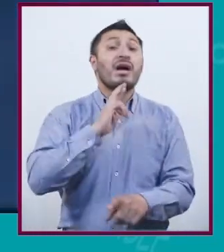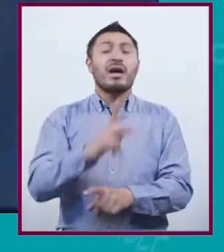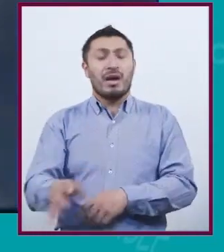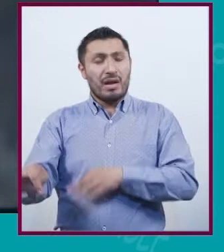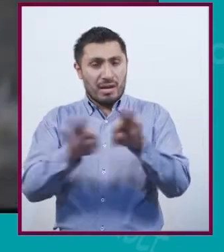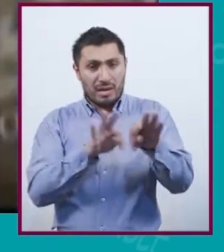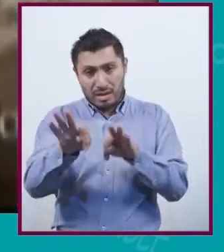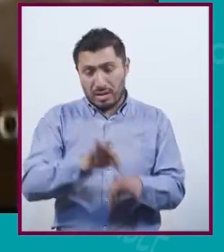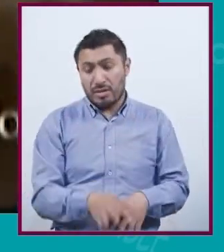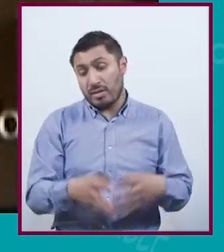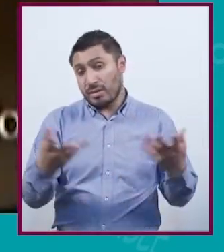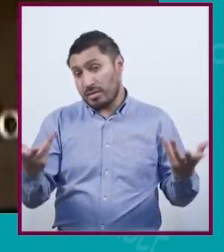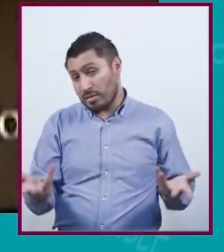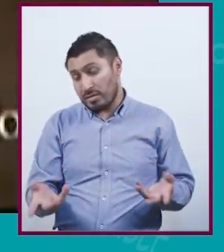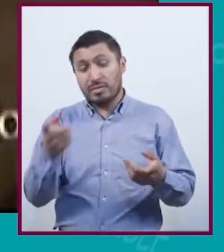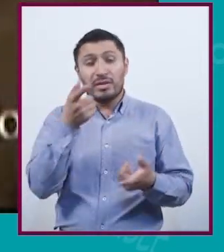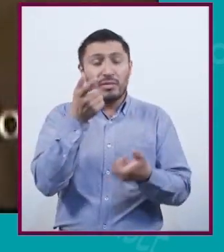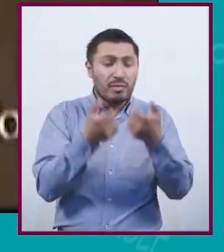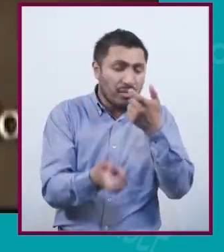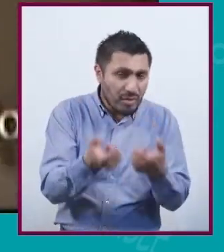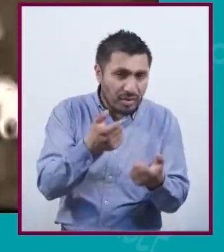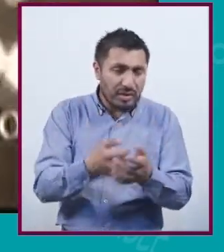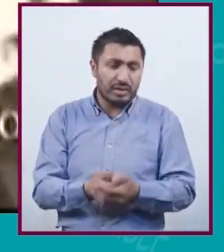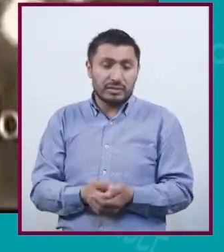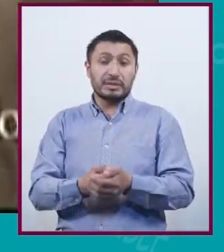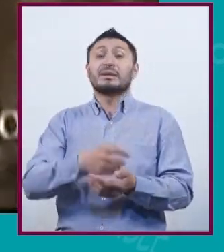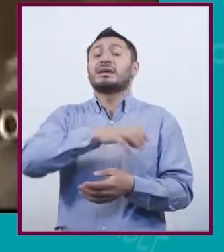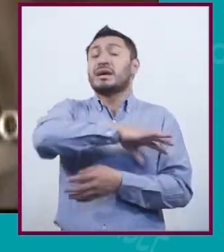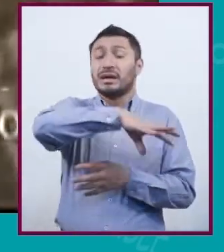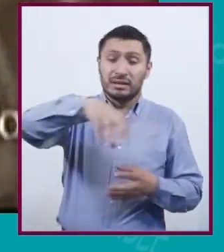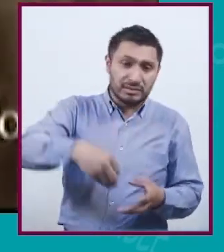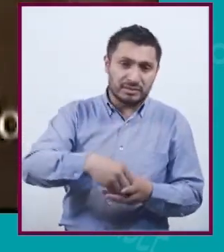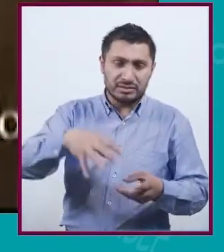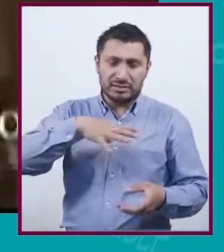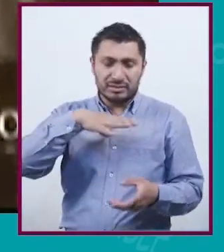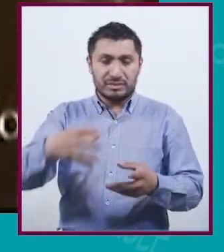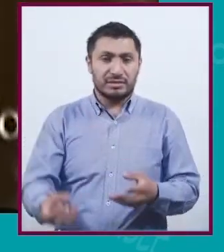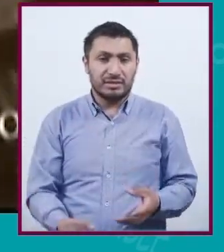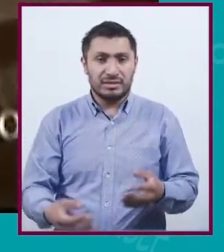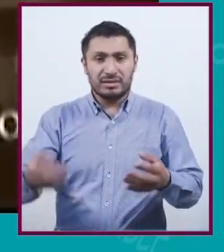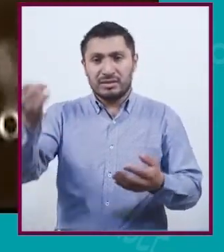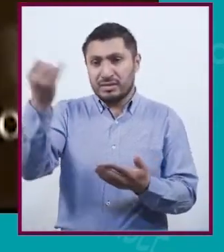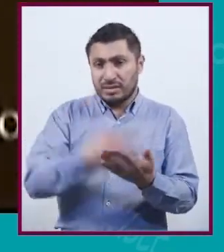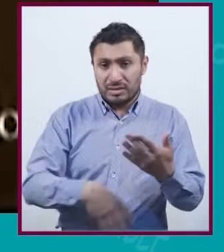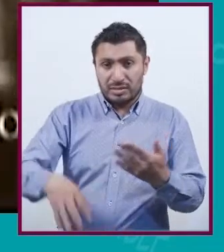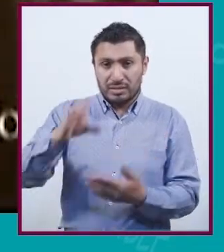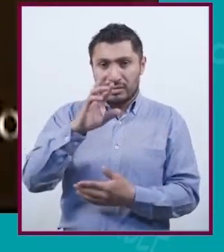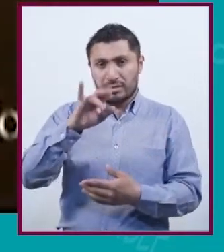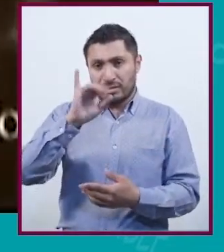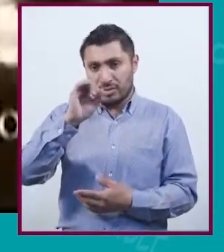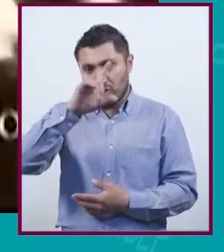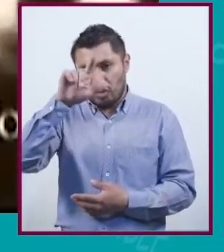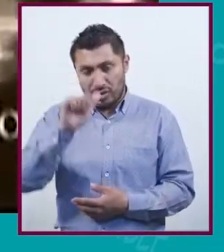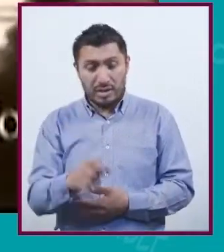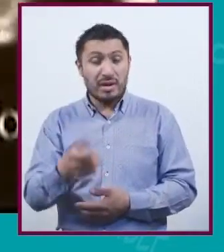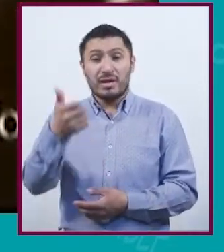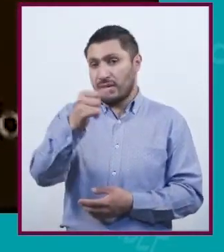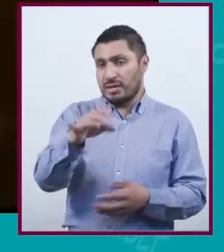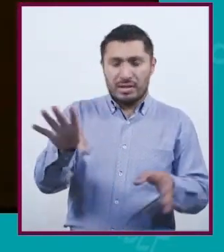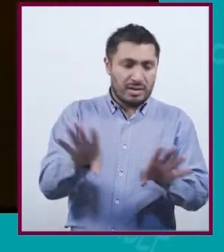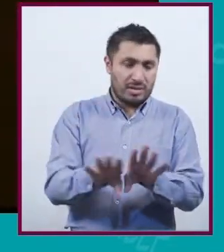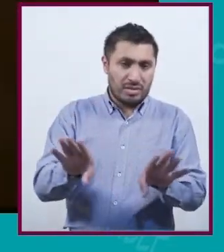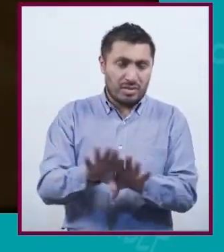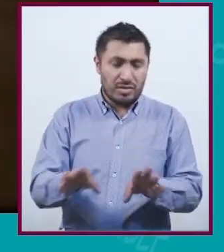una escuela de grabado y mejorar la producción y acuñación de monedas. Todo esto permitió el surgimiento de la